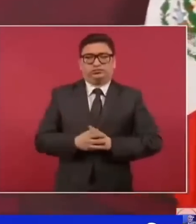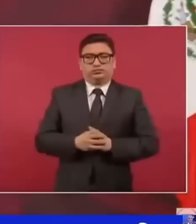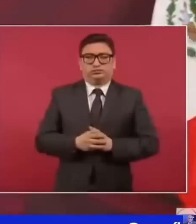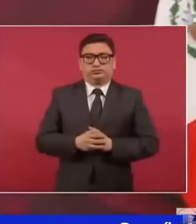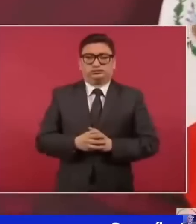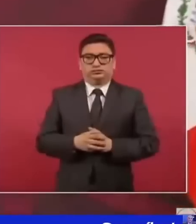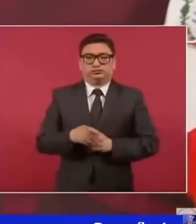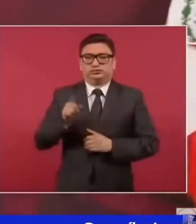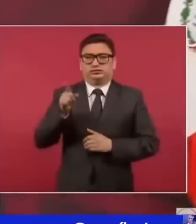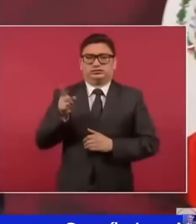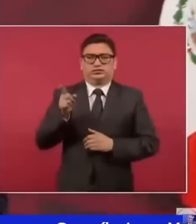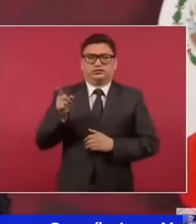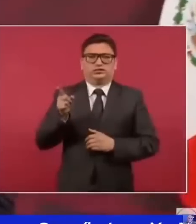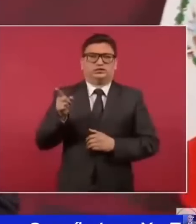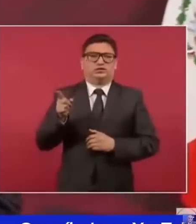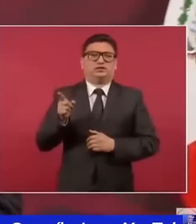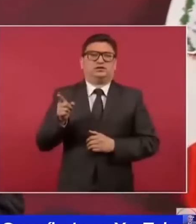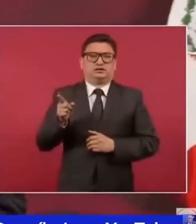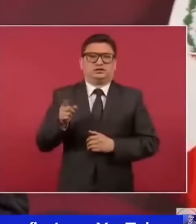en